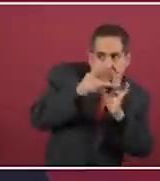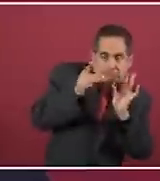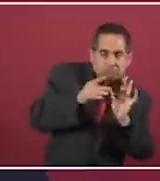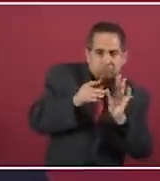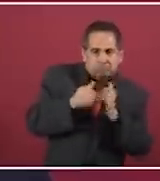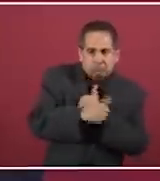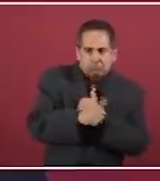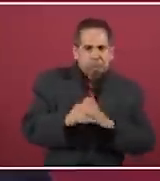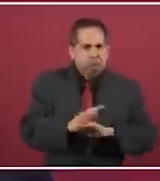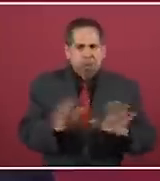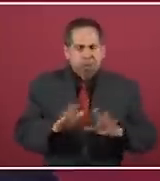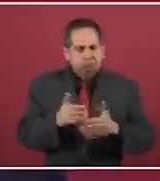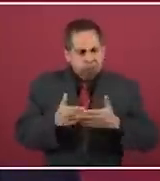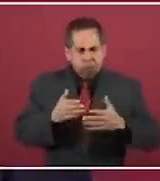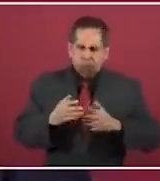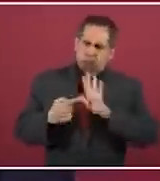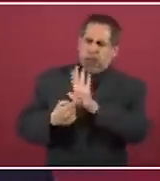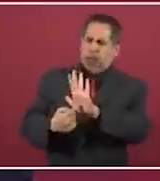Que